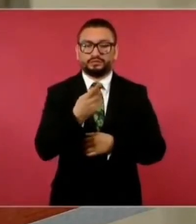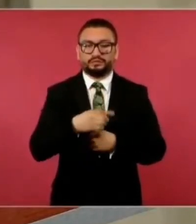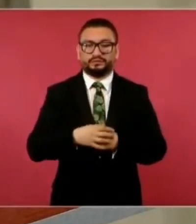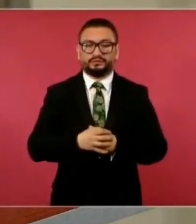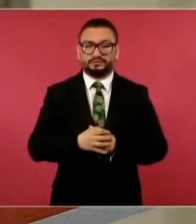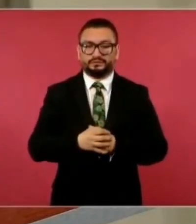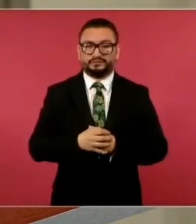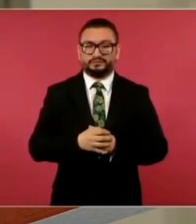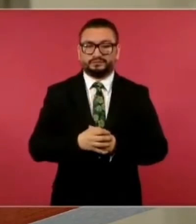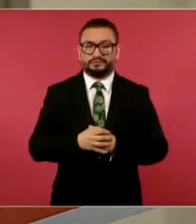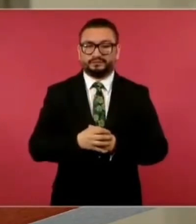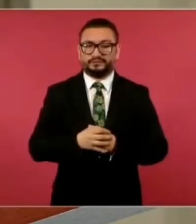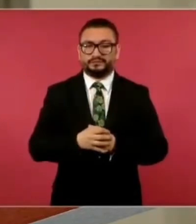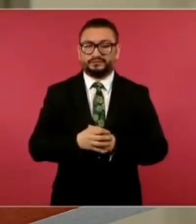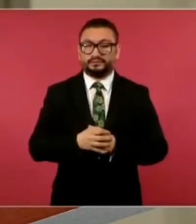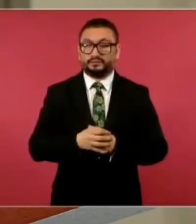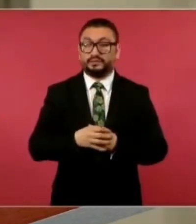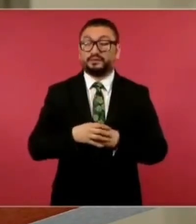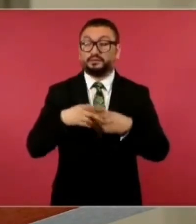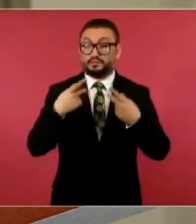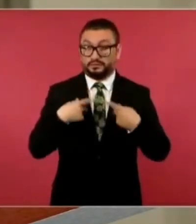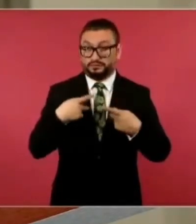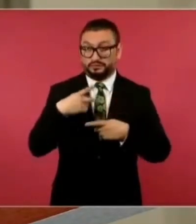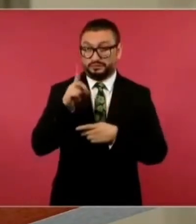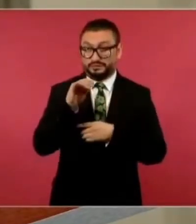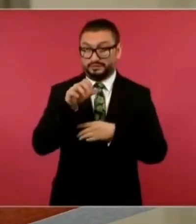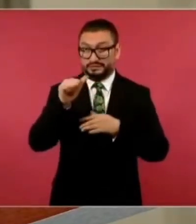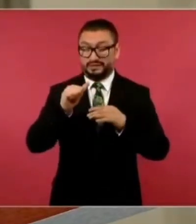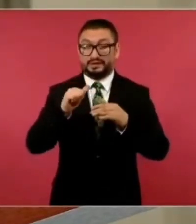si fueron los de abajo, los agentes,